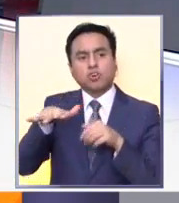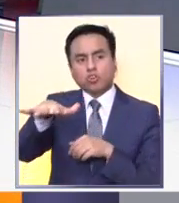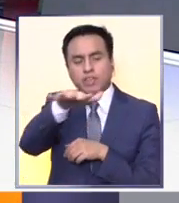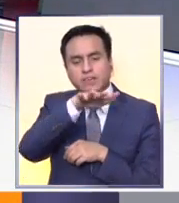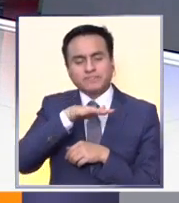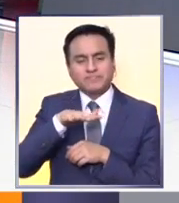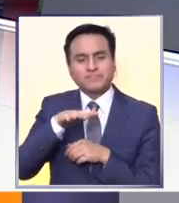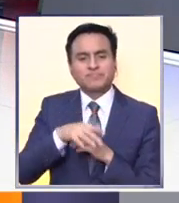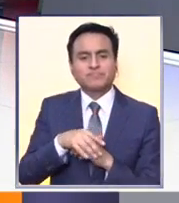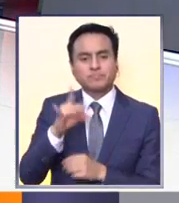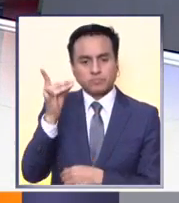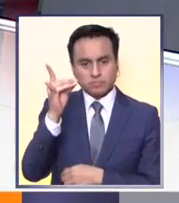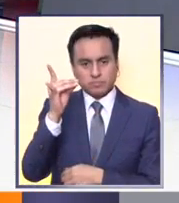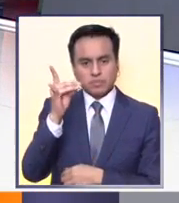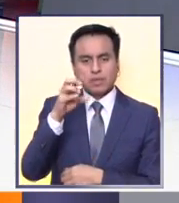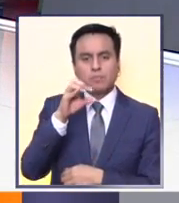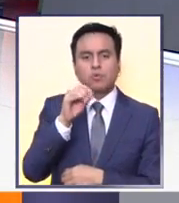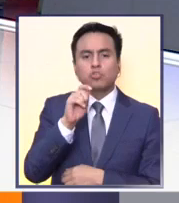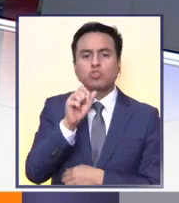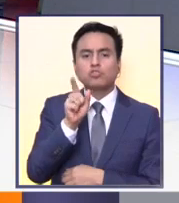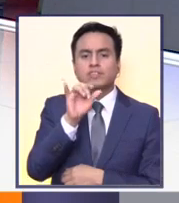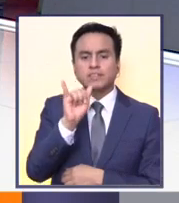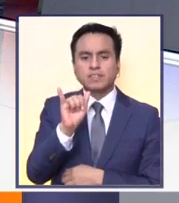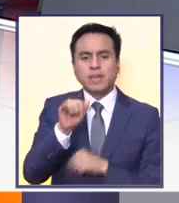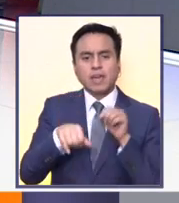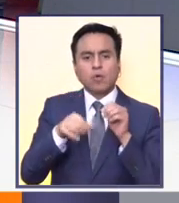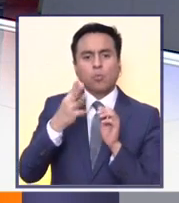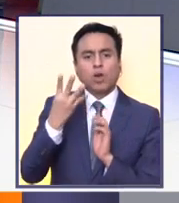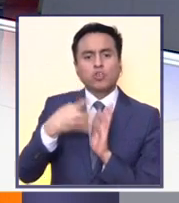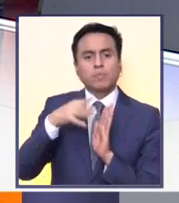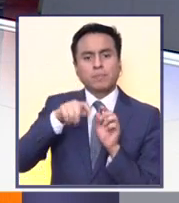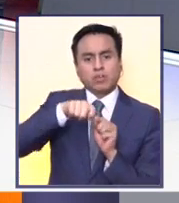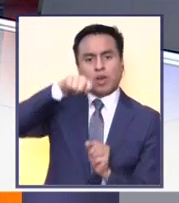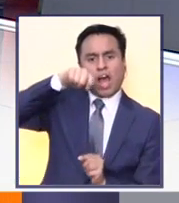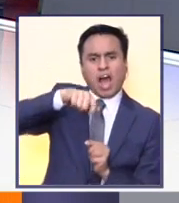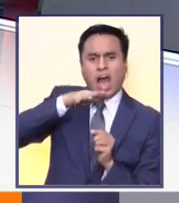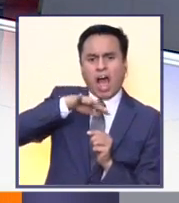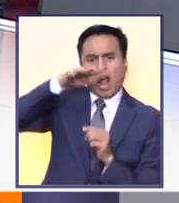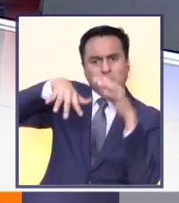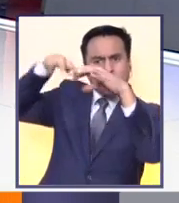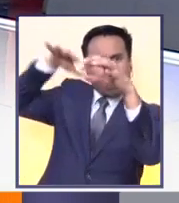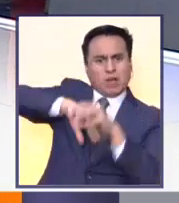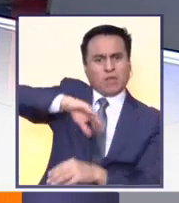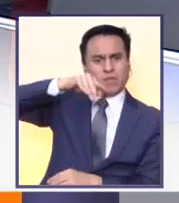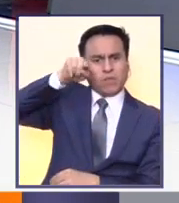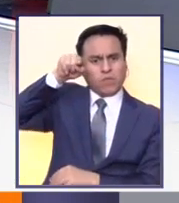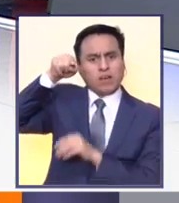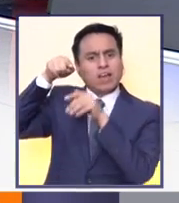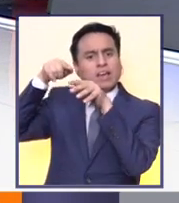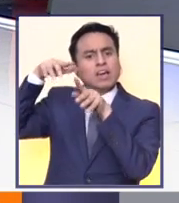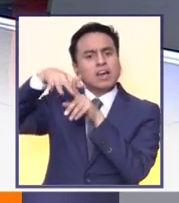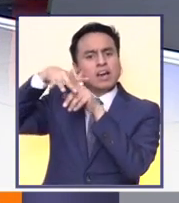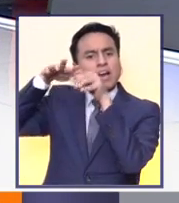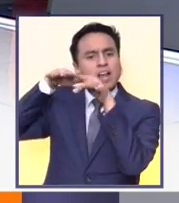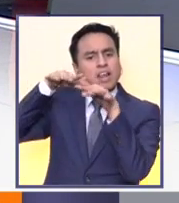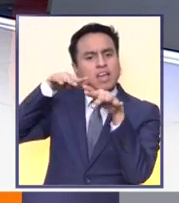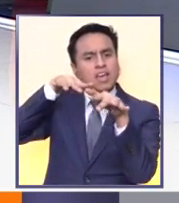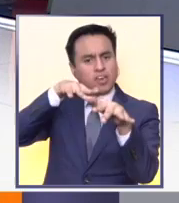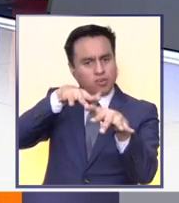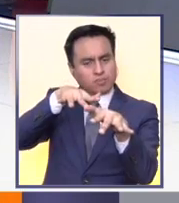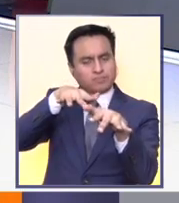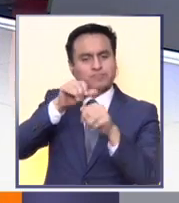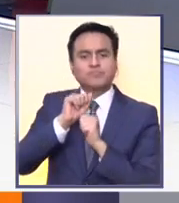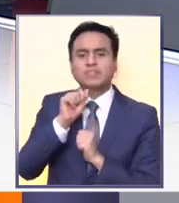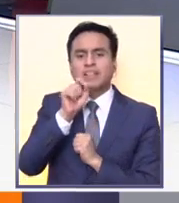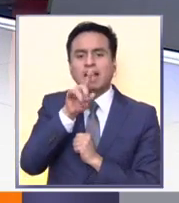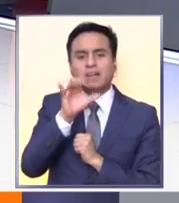región boliviana de Potosí, a más de 4.000 metros de altura, nace el río Silala, a unos 4 kilómetros